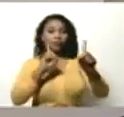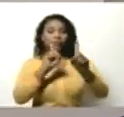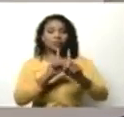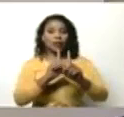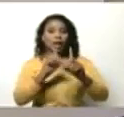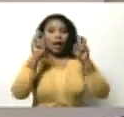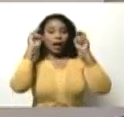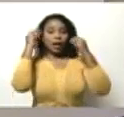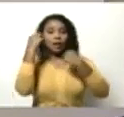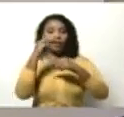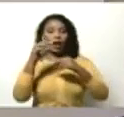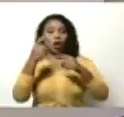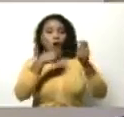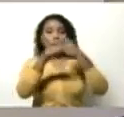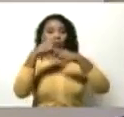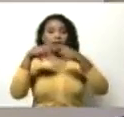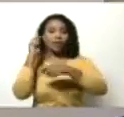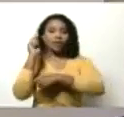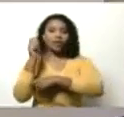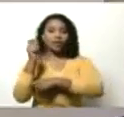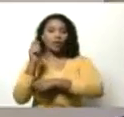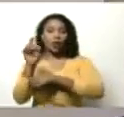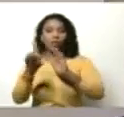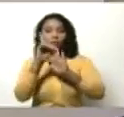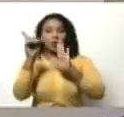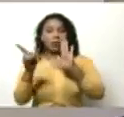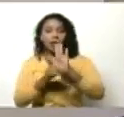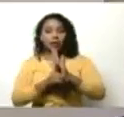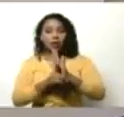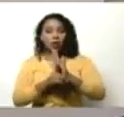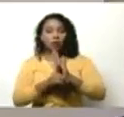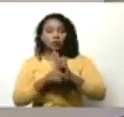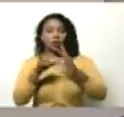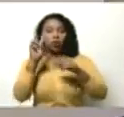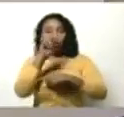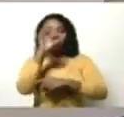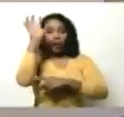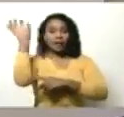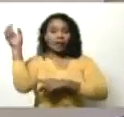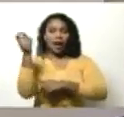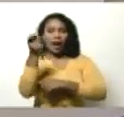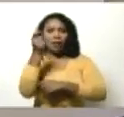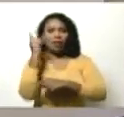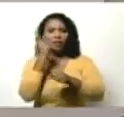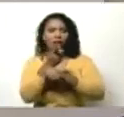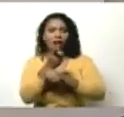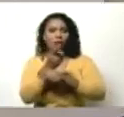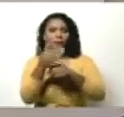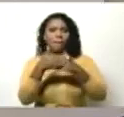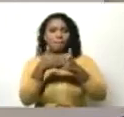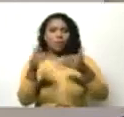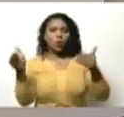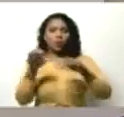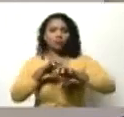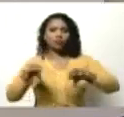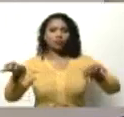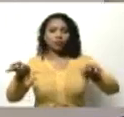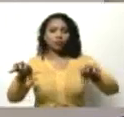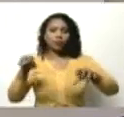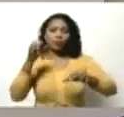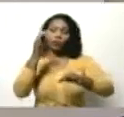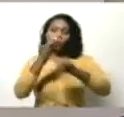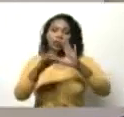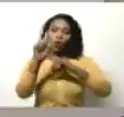nivel comercial, a nivel financiero, a nivel diplomático, a nivel consular, dos países que jamás debieron separarse, pero que lamentablemente un